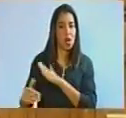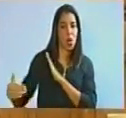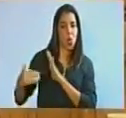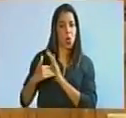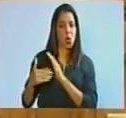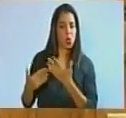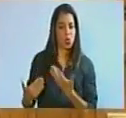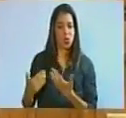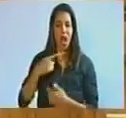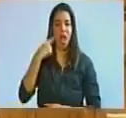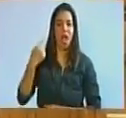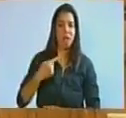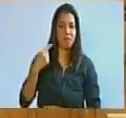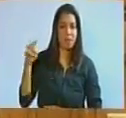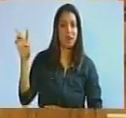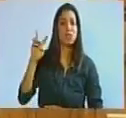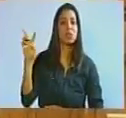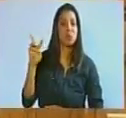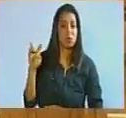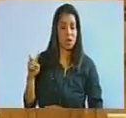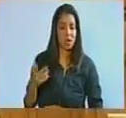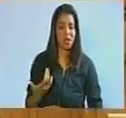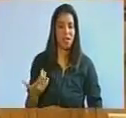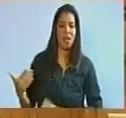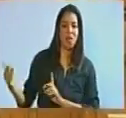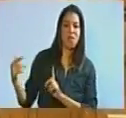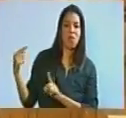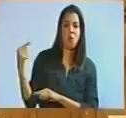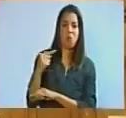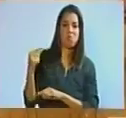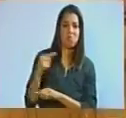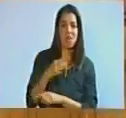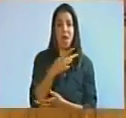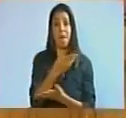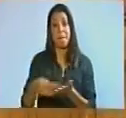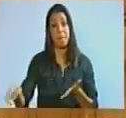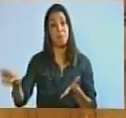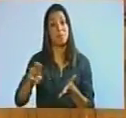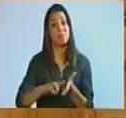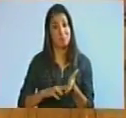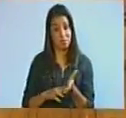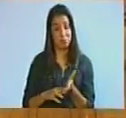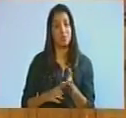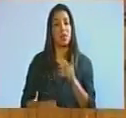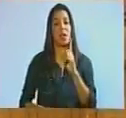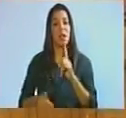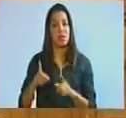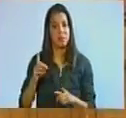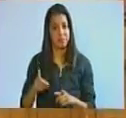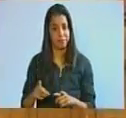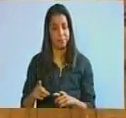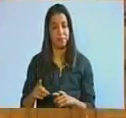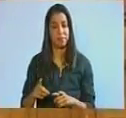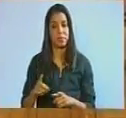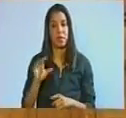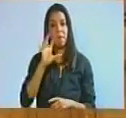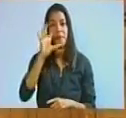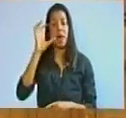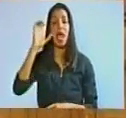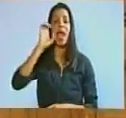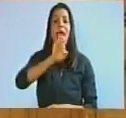vulgar pronunciamiento y estas sanciones de la Comunidad